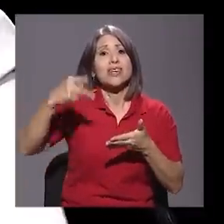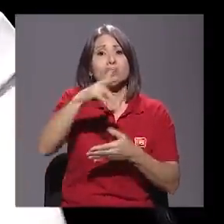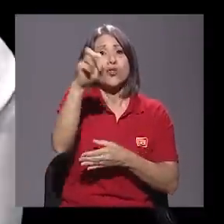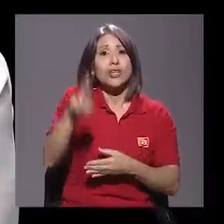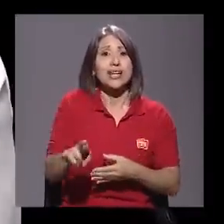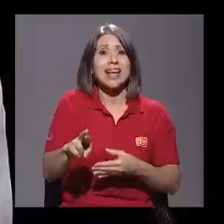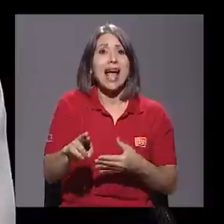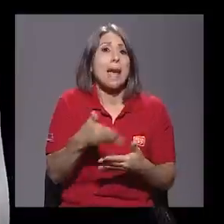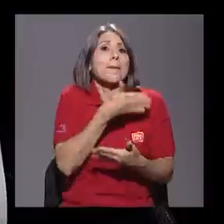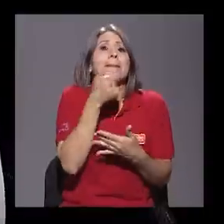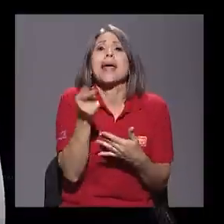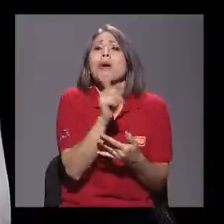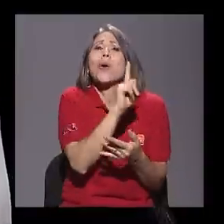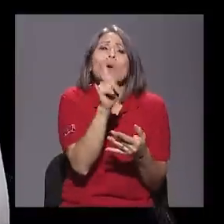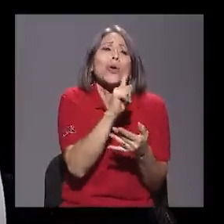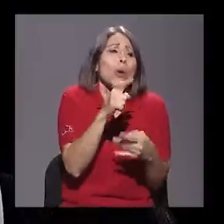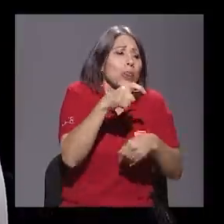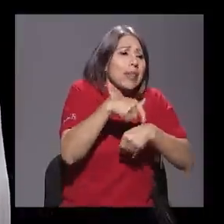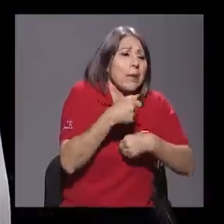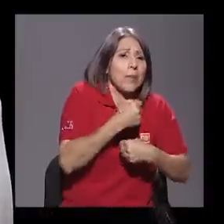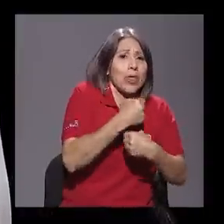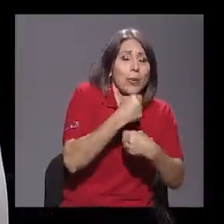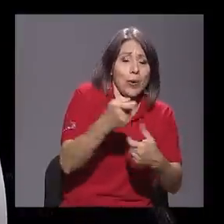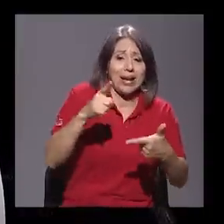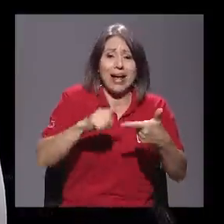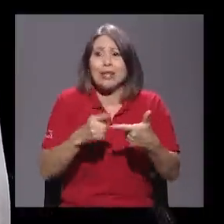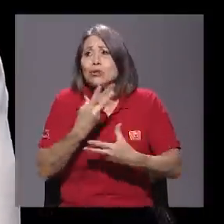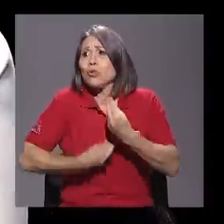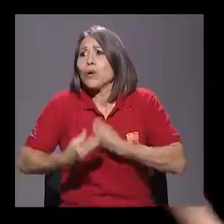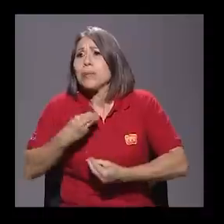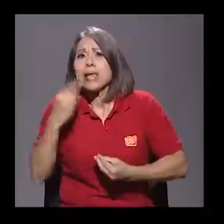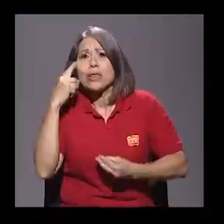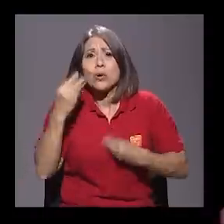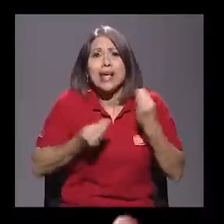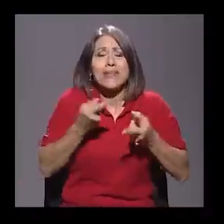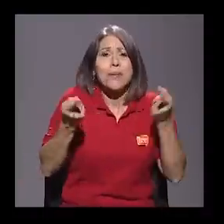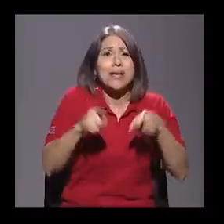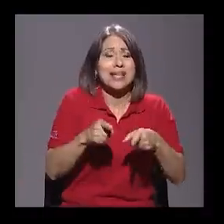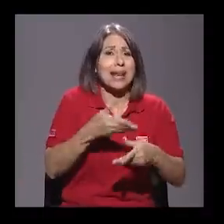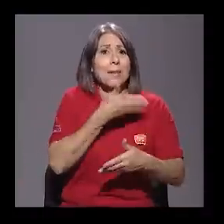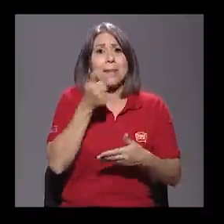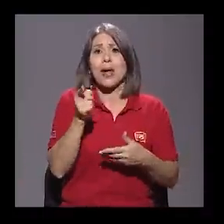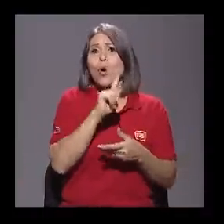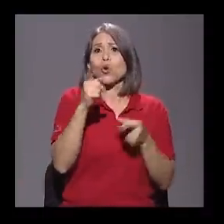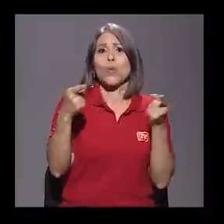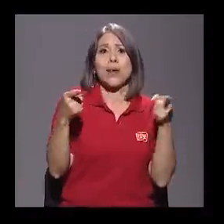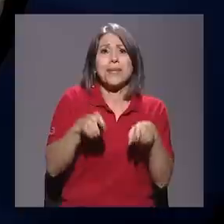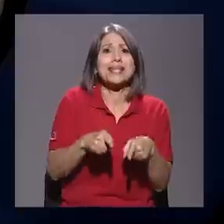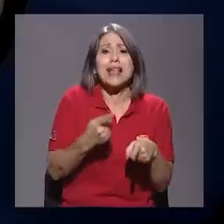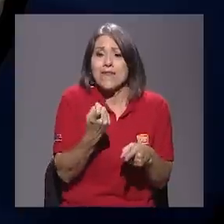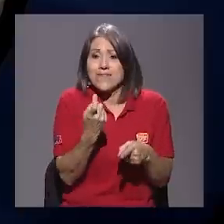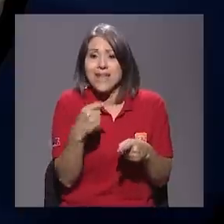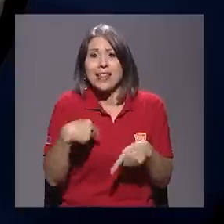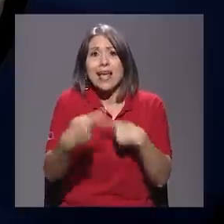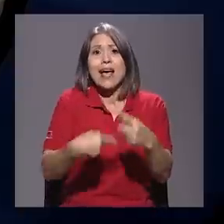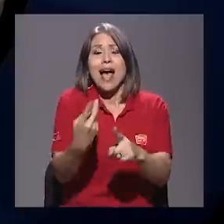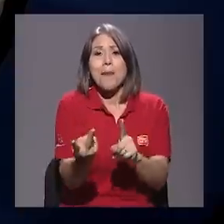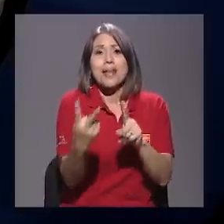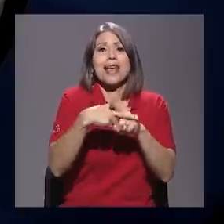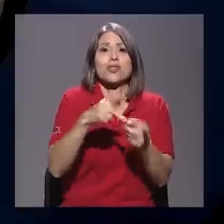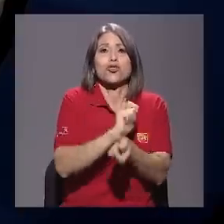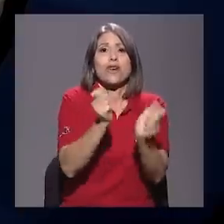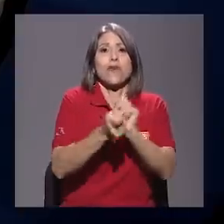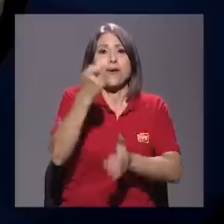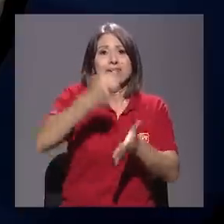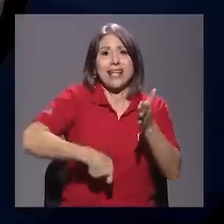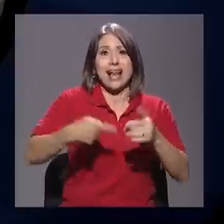ahorrado sufrimiento para los costarricenses en la incertidumbre de saber qué iba a pasar, y se hubiera ahorrado lo que nos falta de aplicación de la reforma